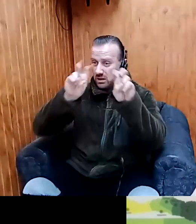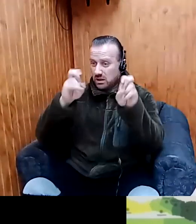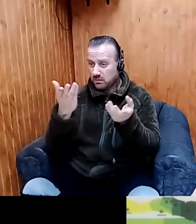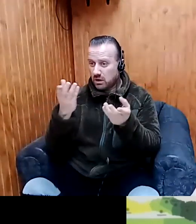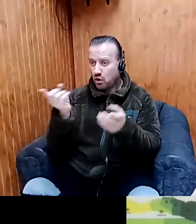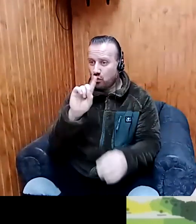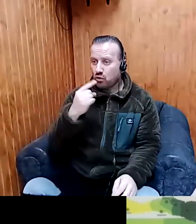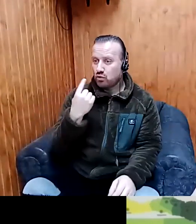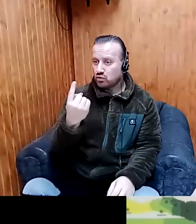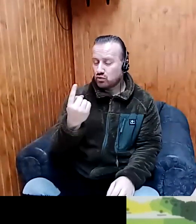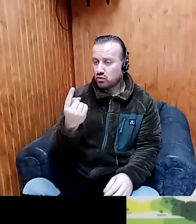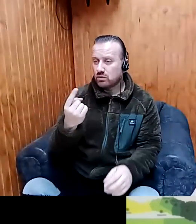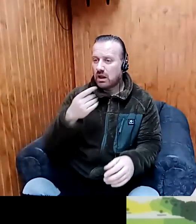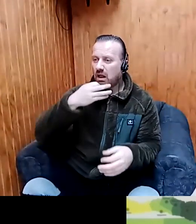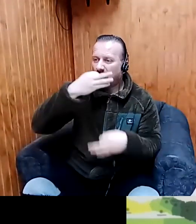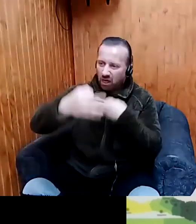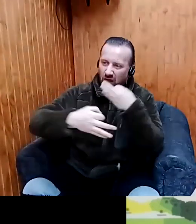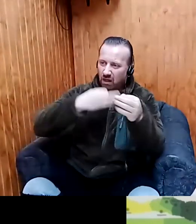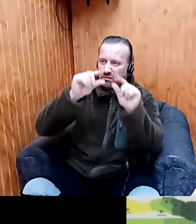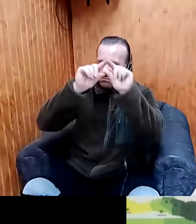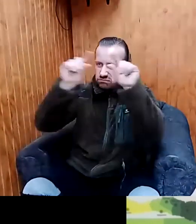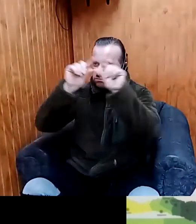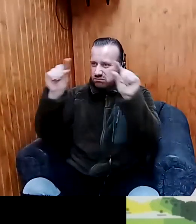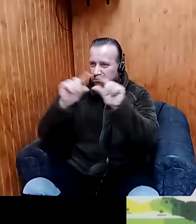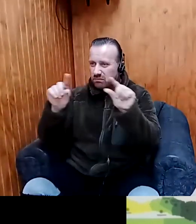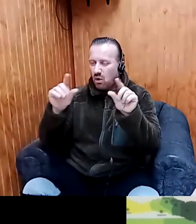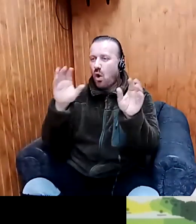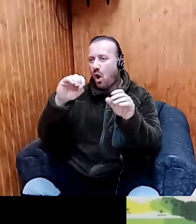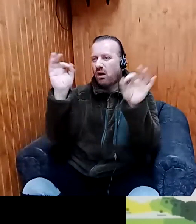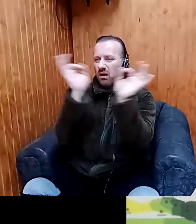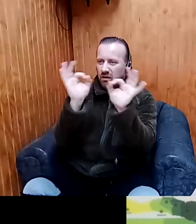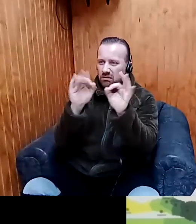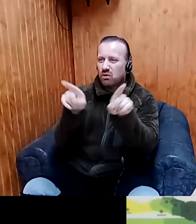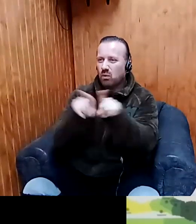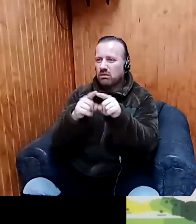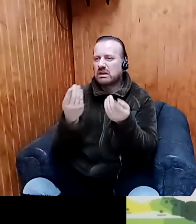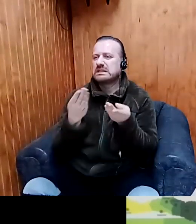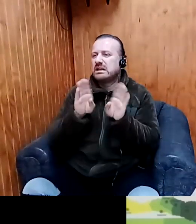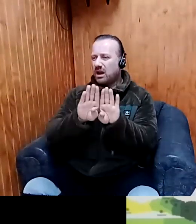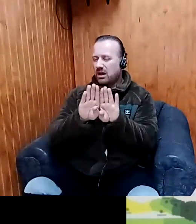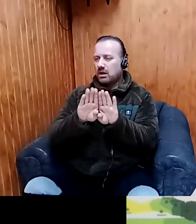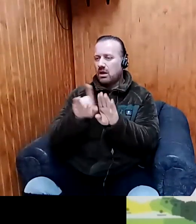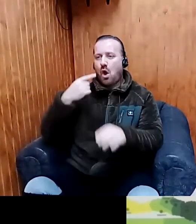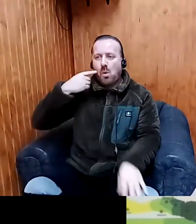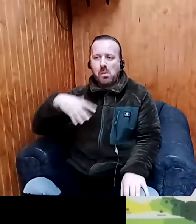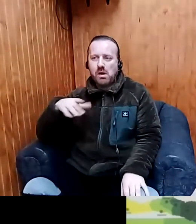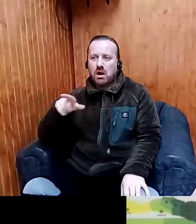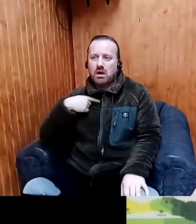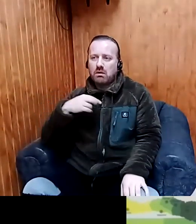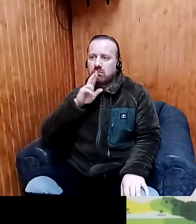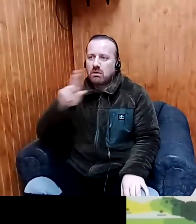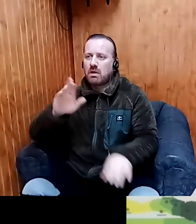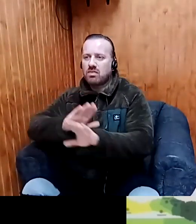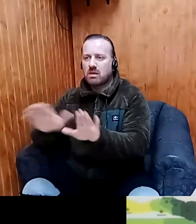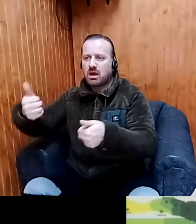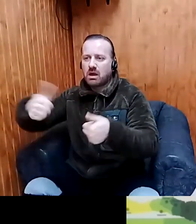sea a través de definiciones o a través de explicaciones cerradas, donde lo importante son los productos finales de la ciencia,